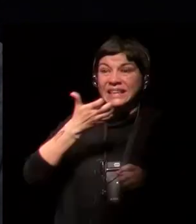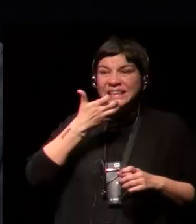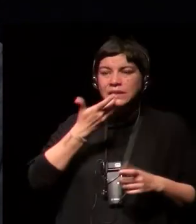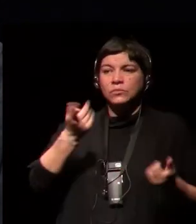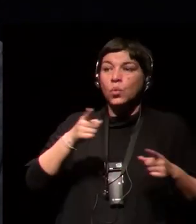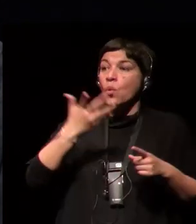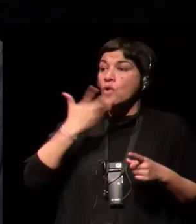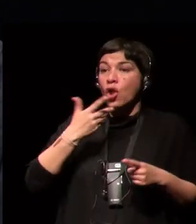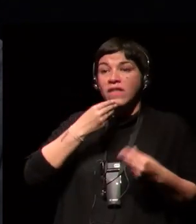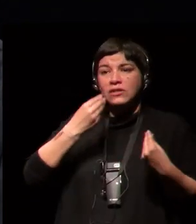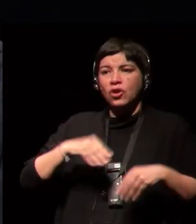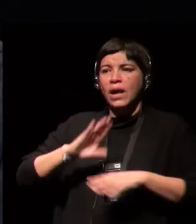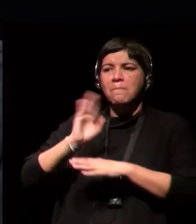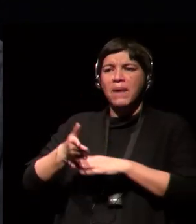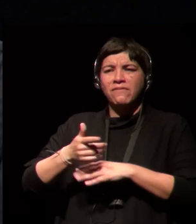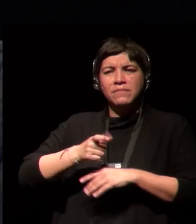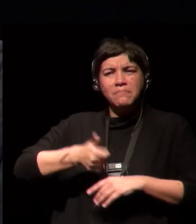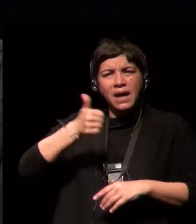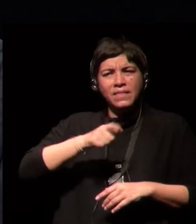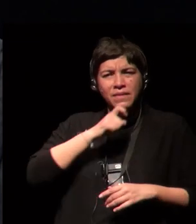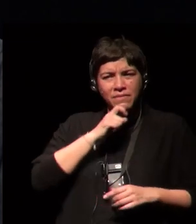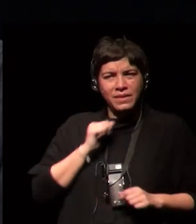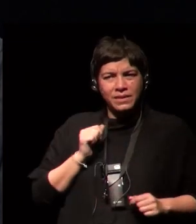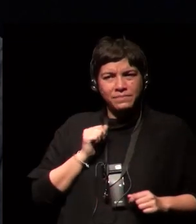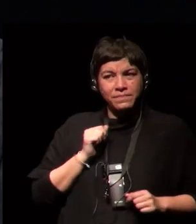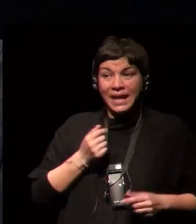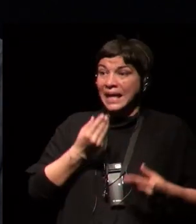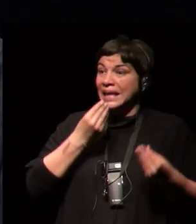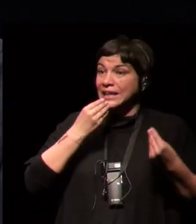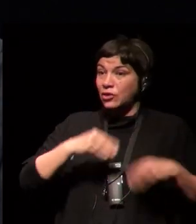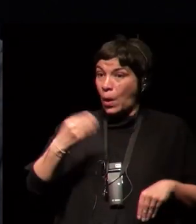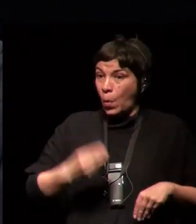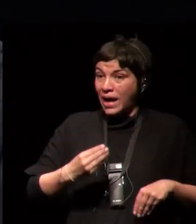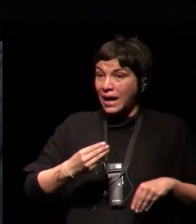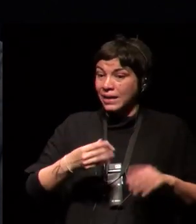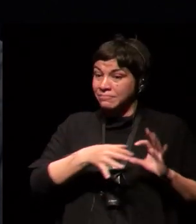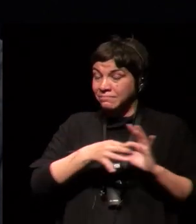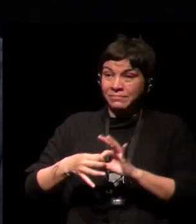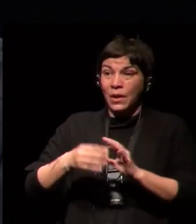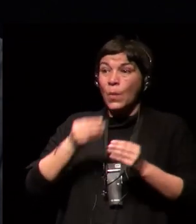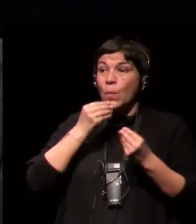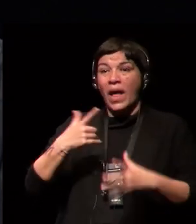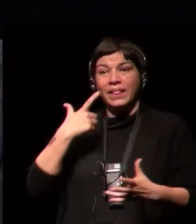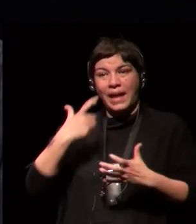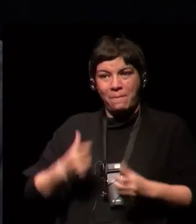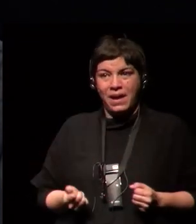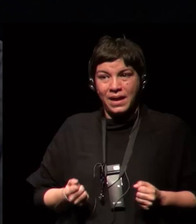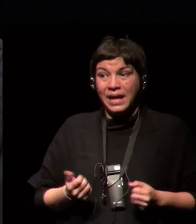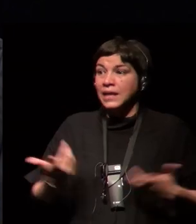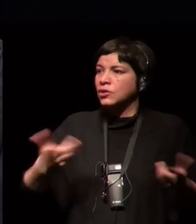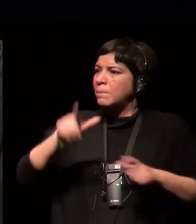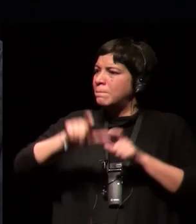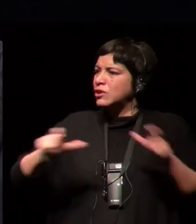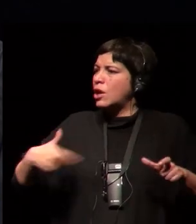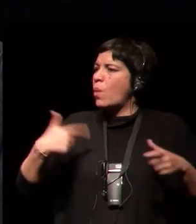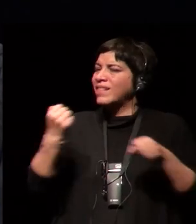Las buenas historias dependen de buen drama, y cuando los artistas trabajan en comunidad, hay distintos tipos de artes dramáticos